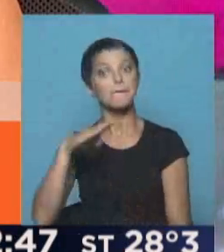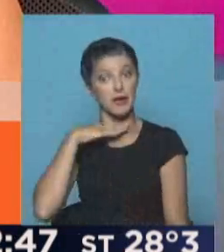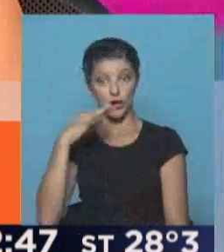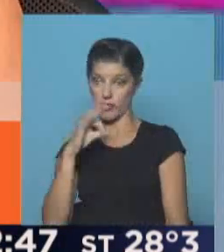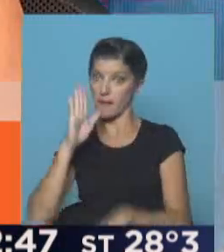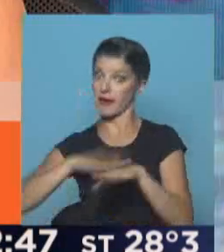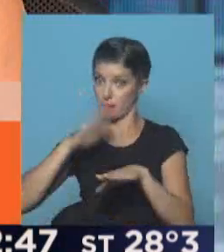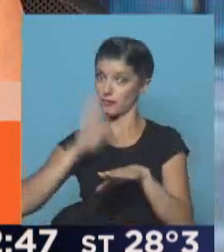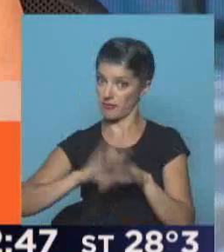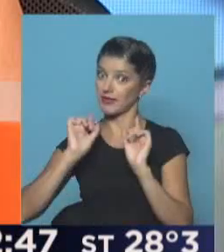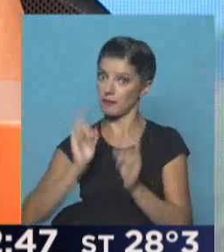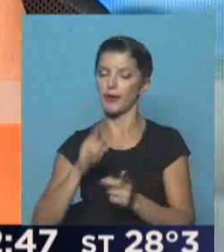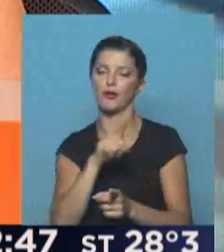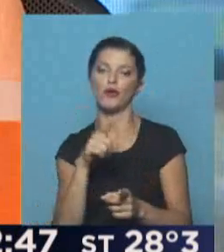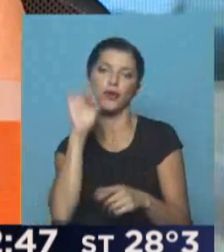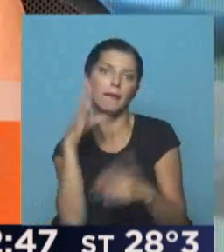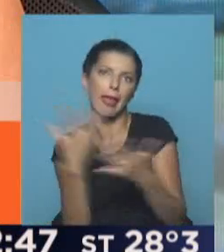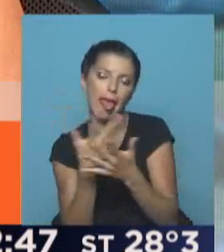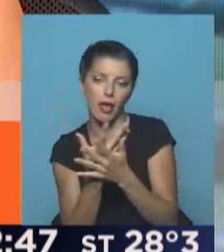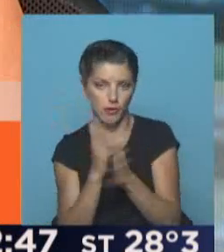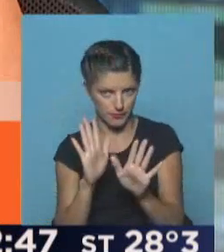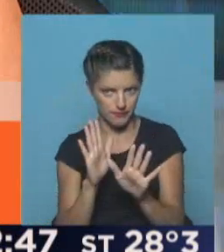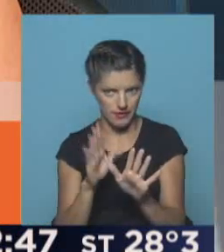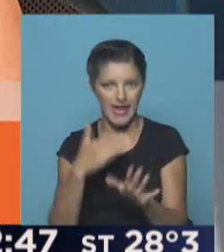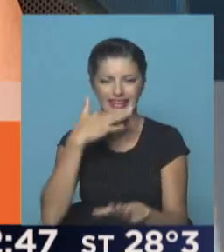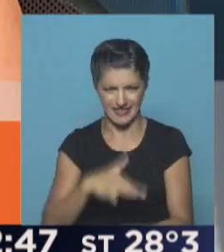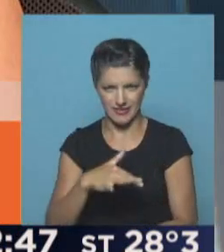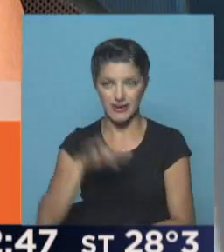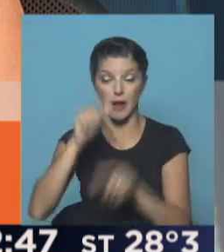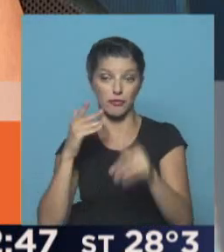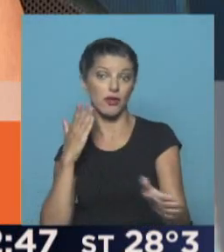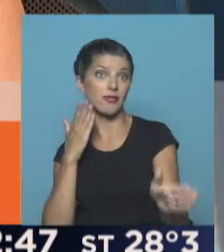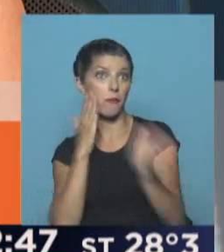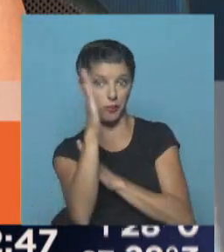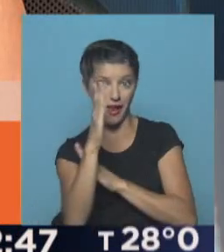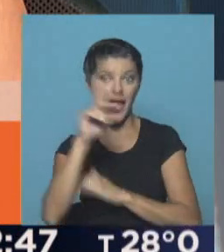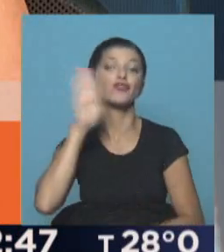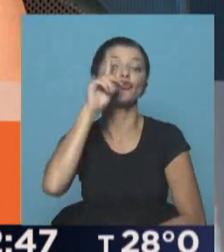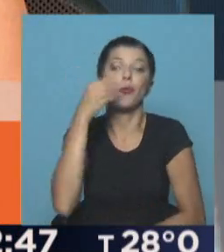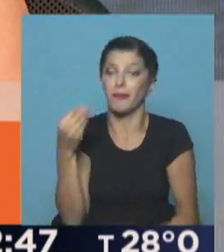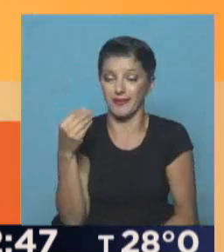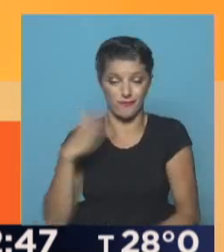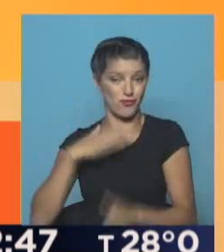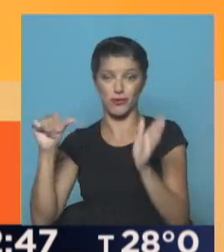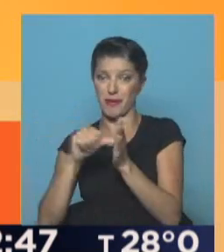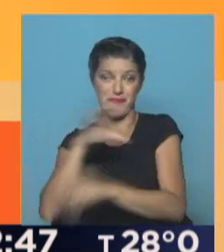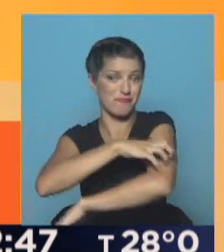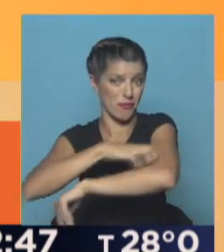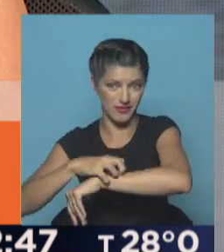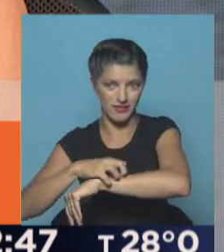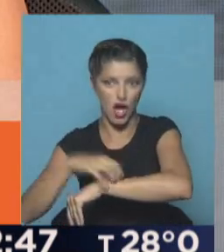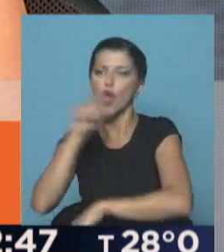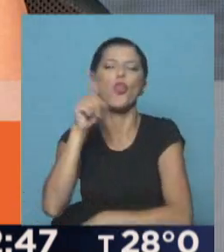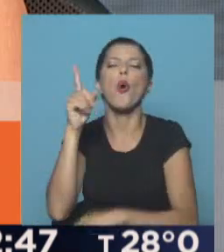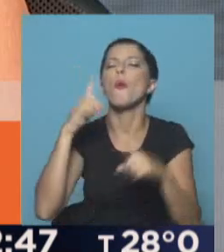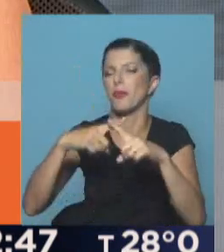su responsabilidad y no victimizarnos, porque entendamos que los migrantes se van básicamente por pobreza. O sea, no se van por cuestiones culturales, o sea,